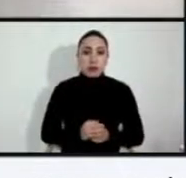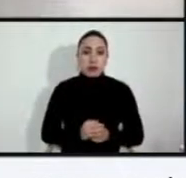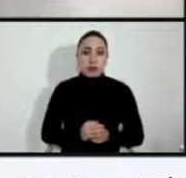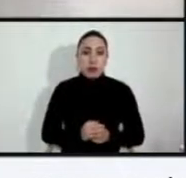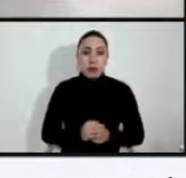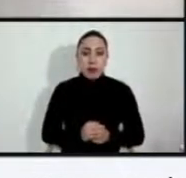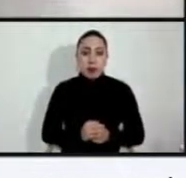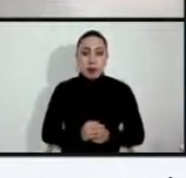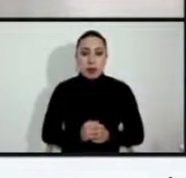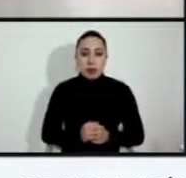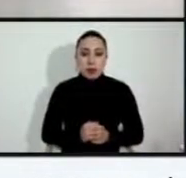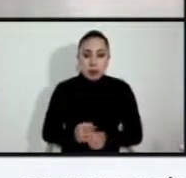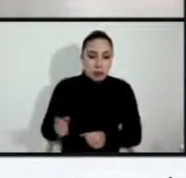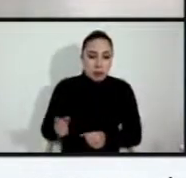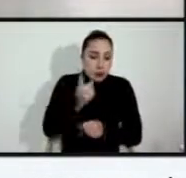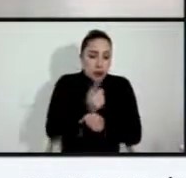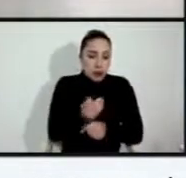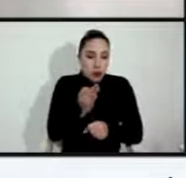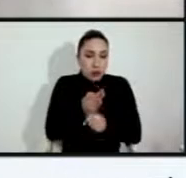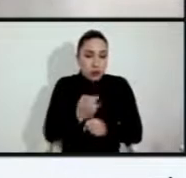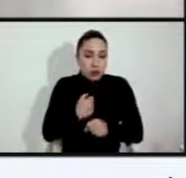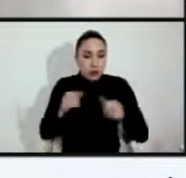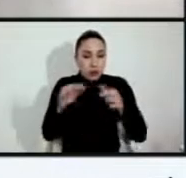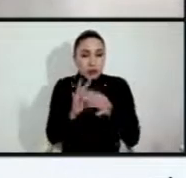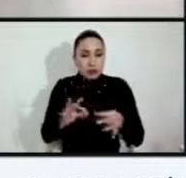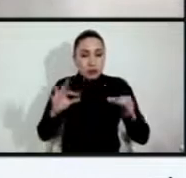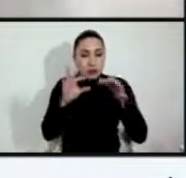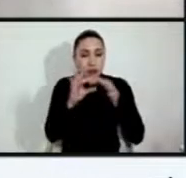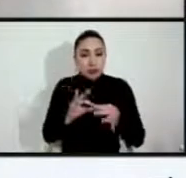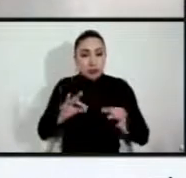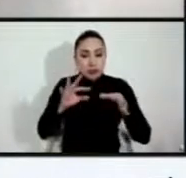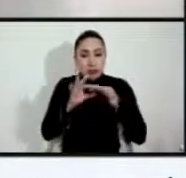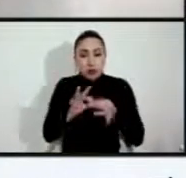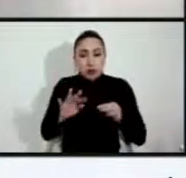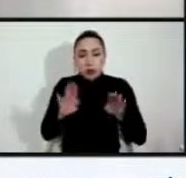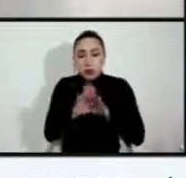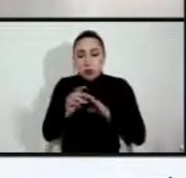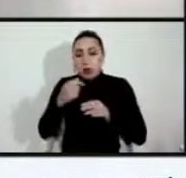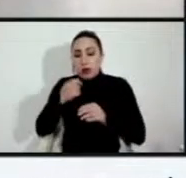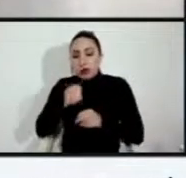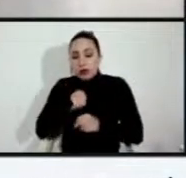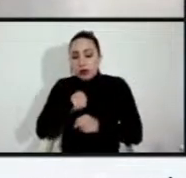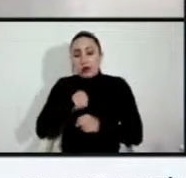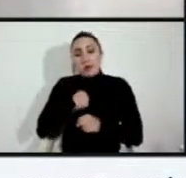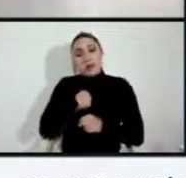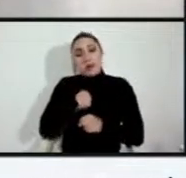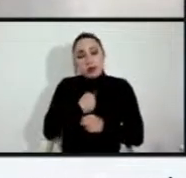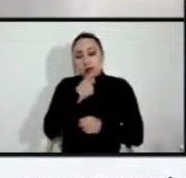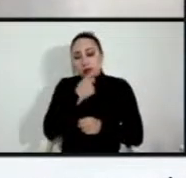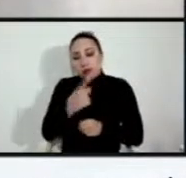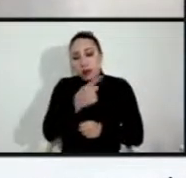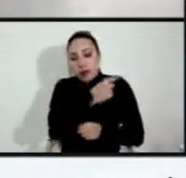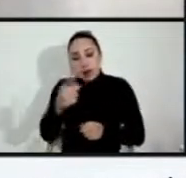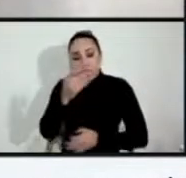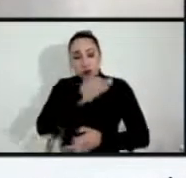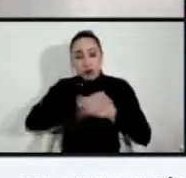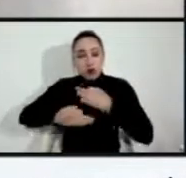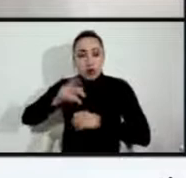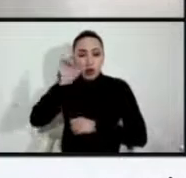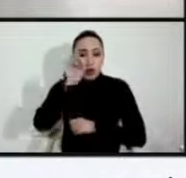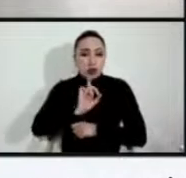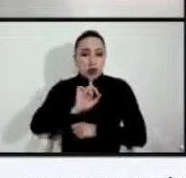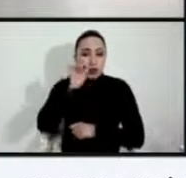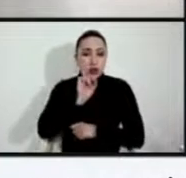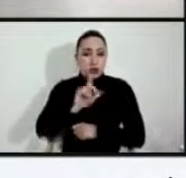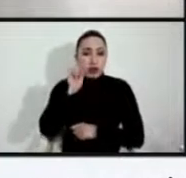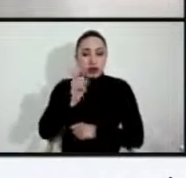iniciar este mensaje uniéndome de manera solidaria y fraternal a todas las mujeres que se encuentran en la primera línea de